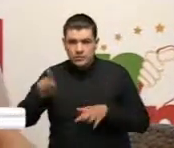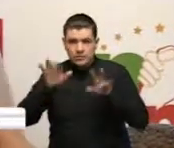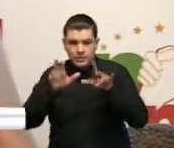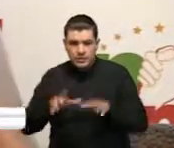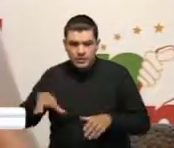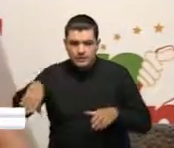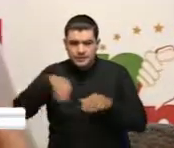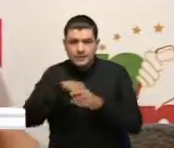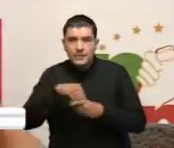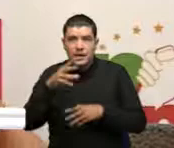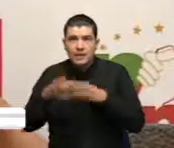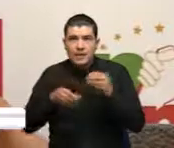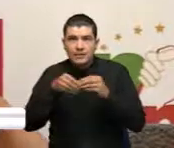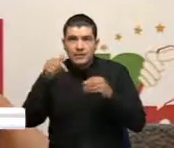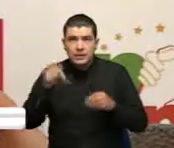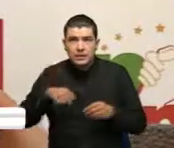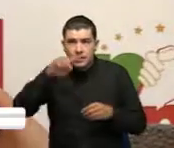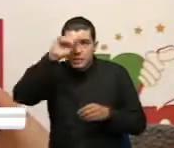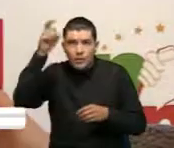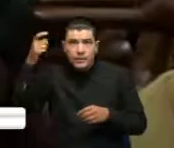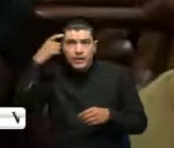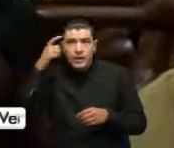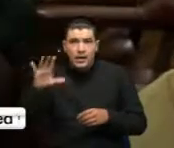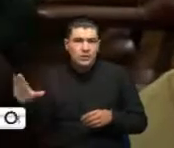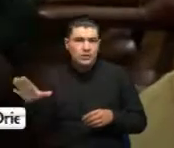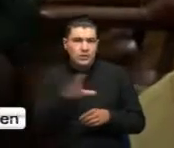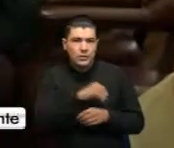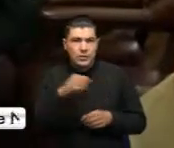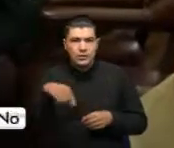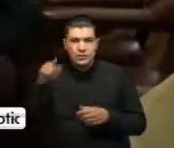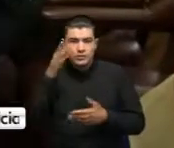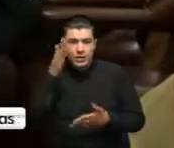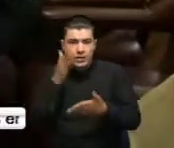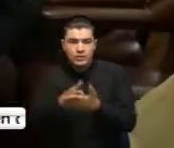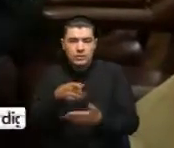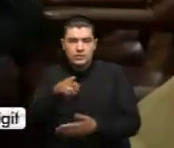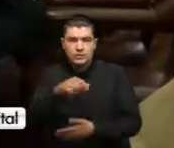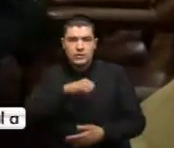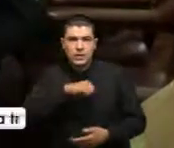Secretaría del Interior, por parte de la Gobernación, a todas las apreciaciones y denuncias que tengan los líderes sociales.